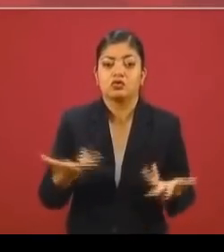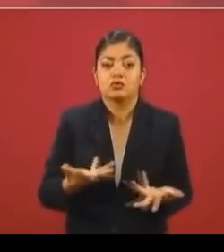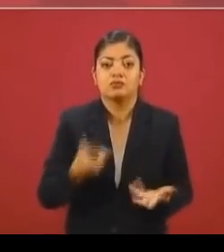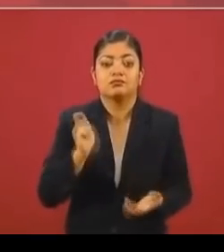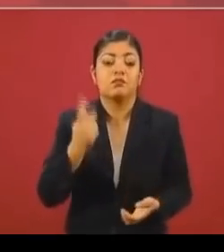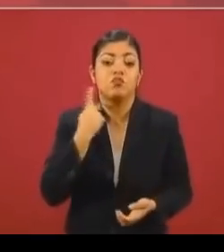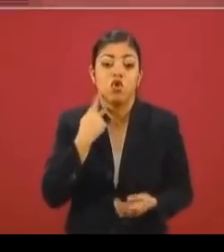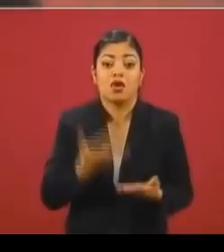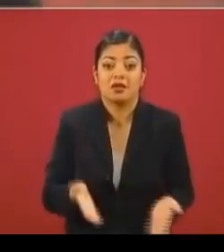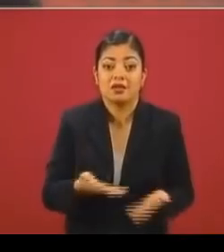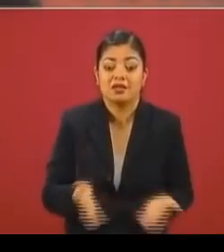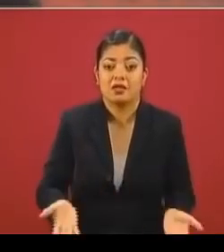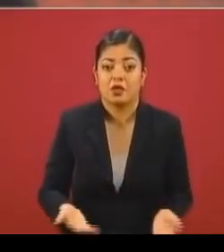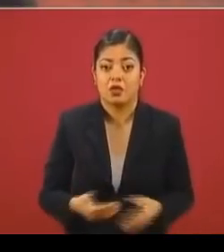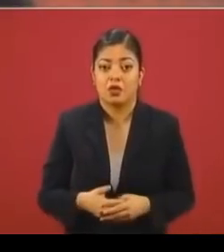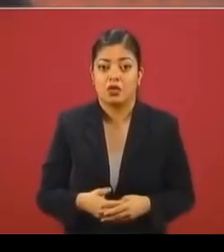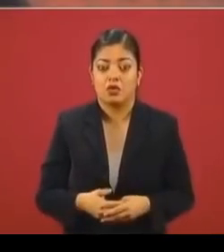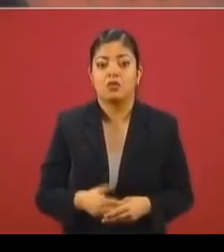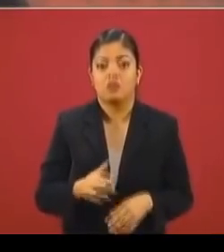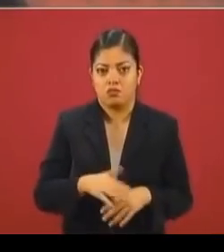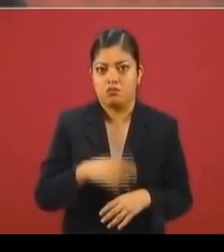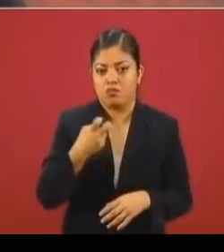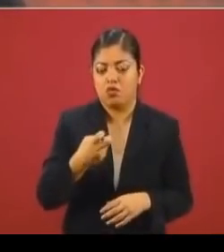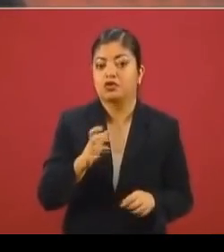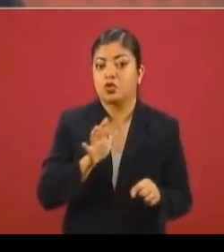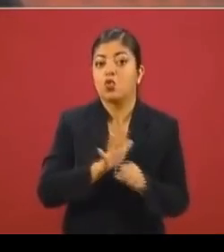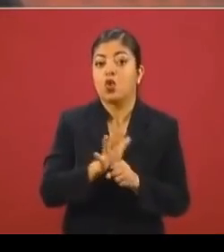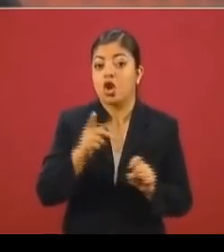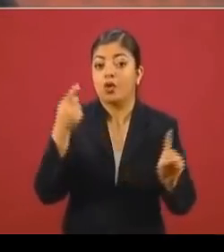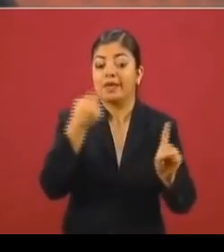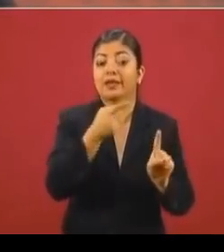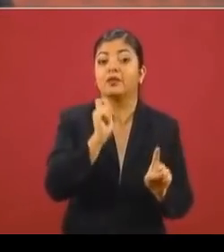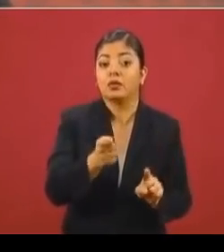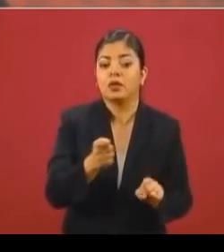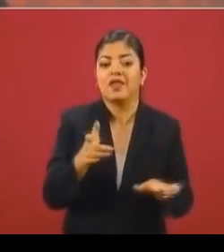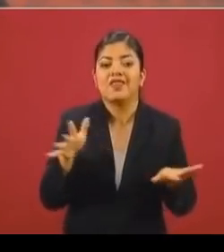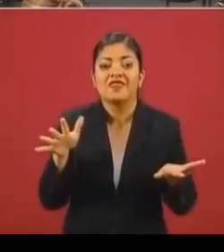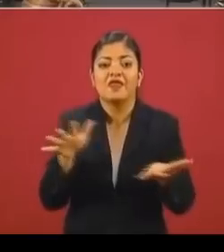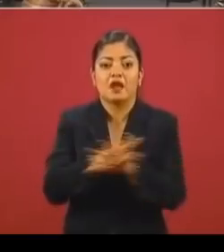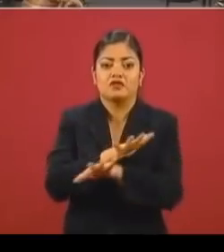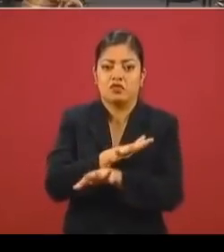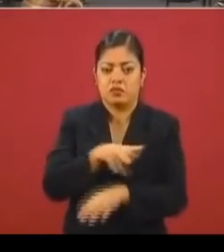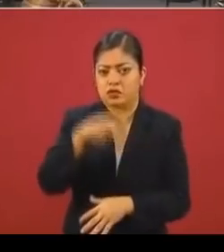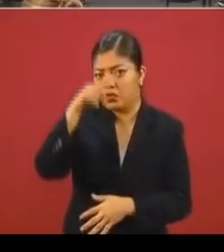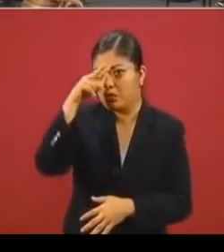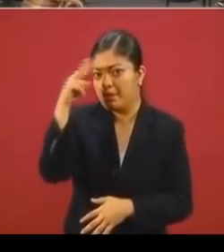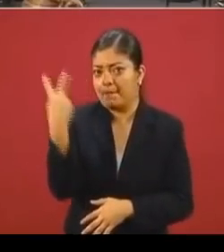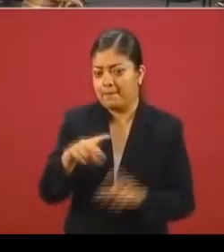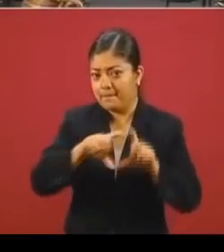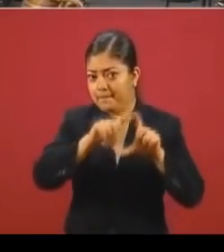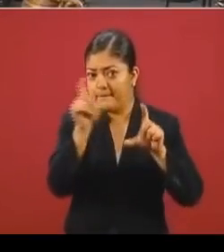quehacer político. No, pues nuestro objetivo principal es la transformación de México